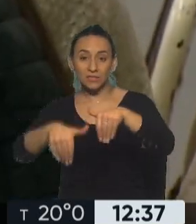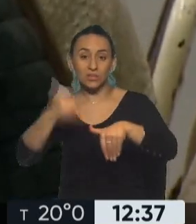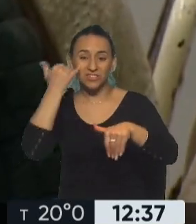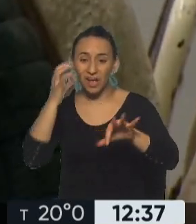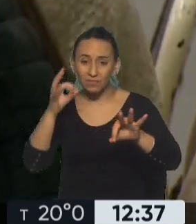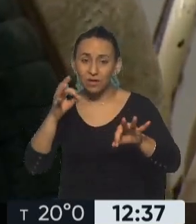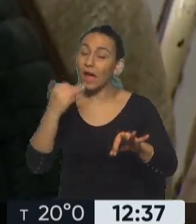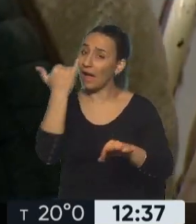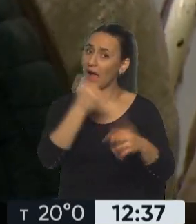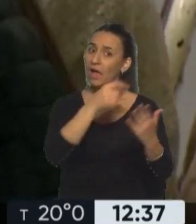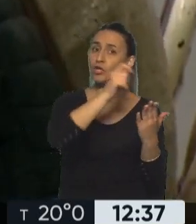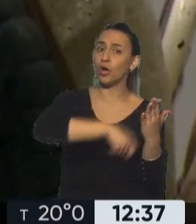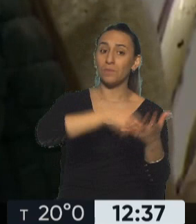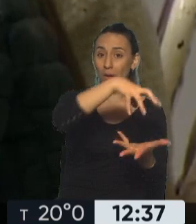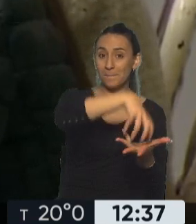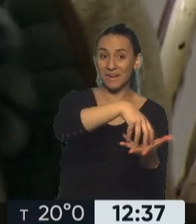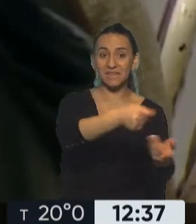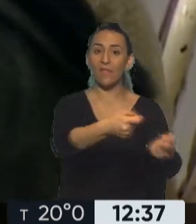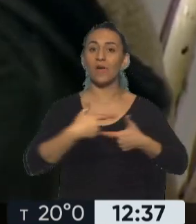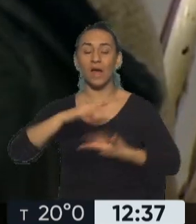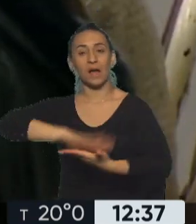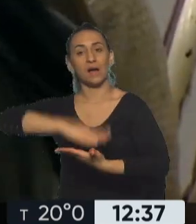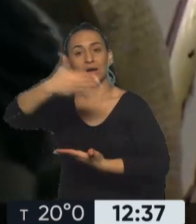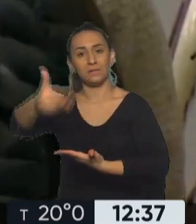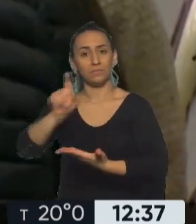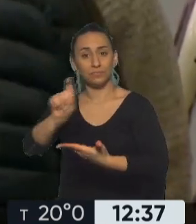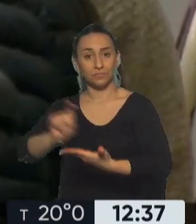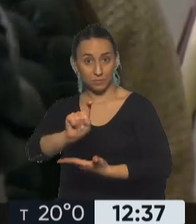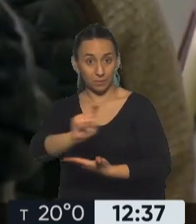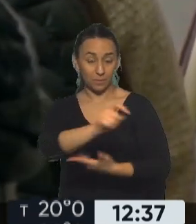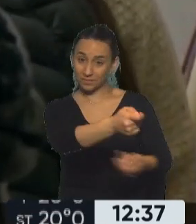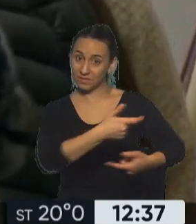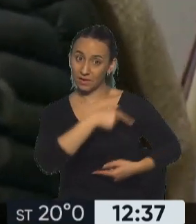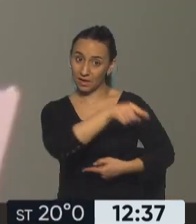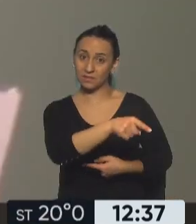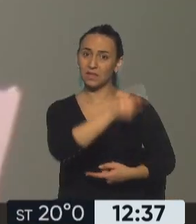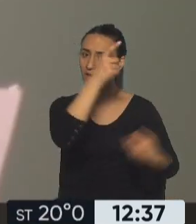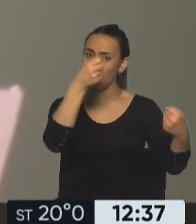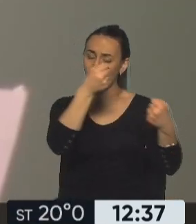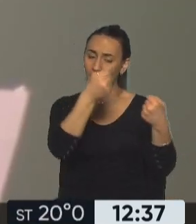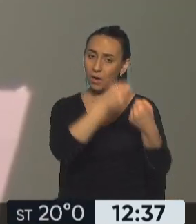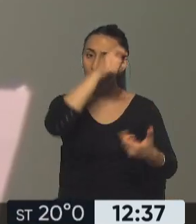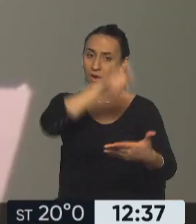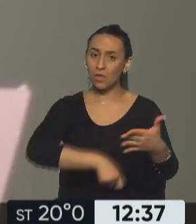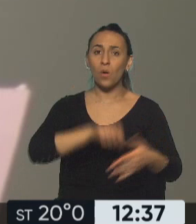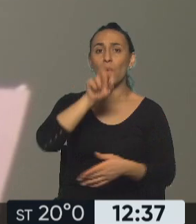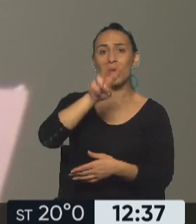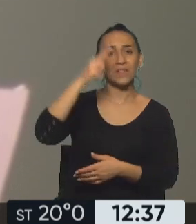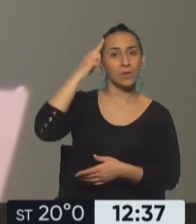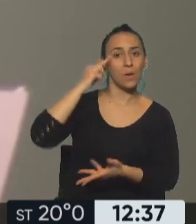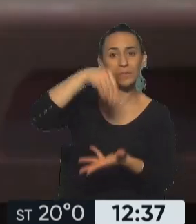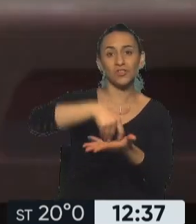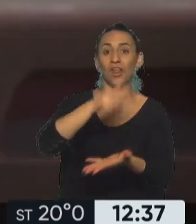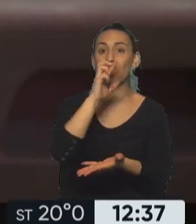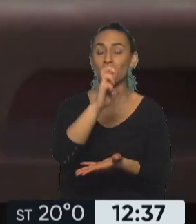contrato firmado con la empresa proveedora por todo el proceso, es decir, es un contrato de más de 29 millones de dólares